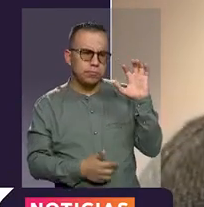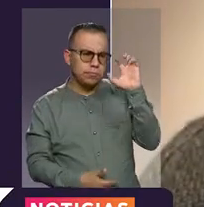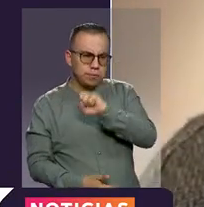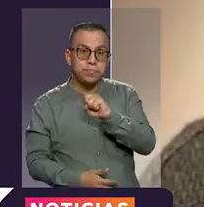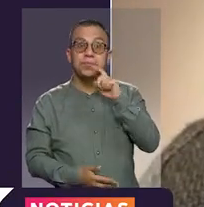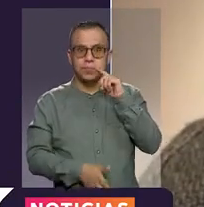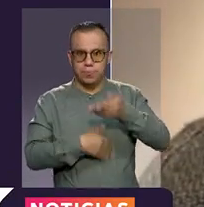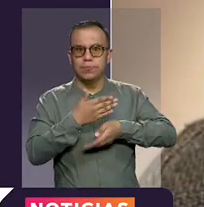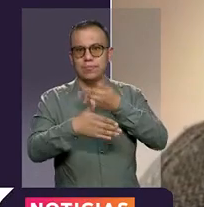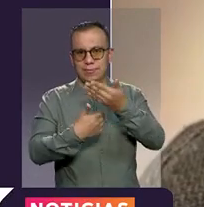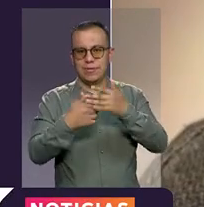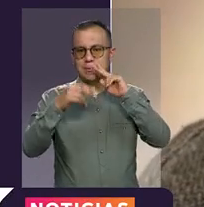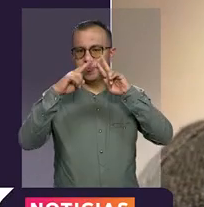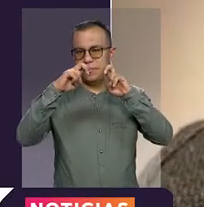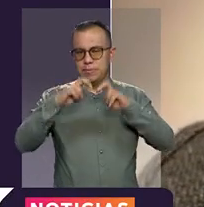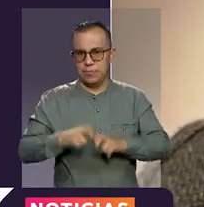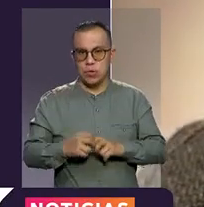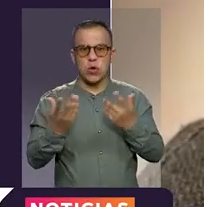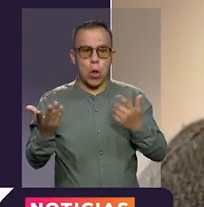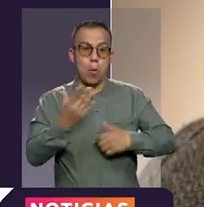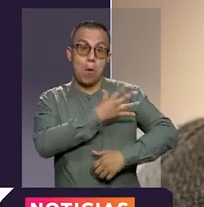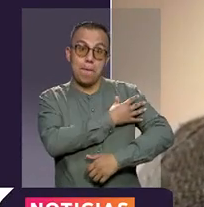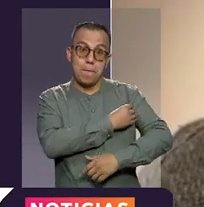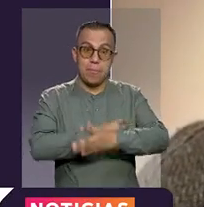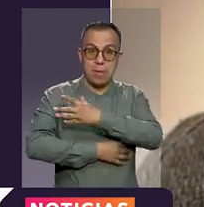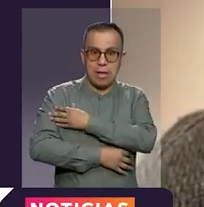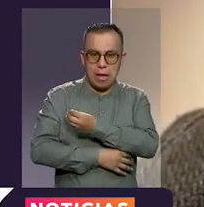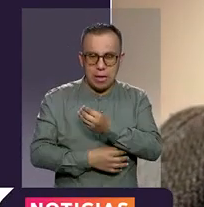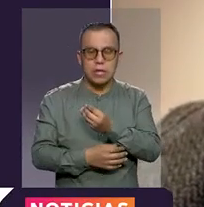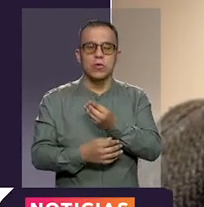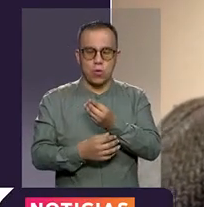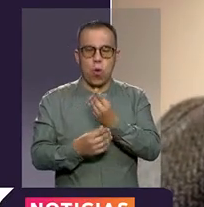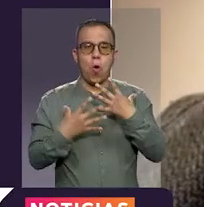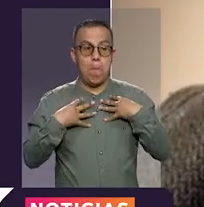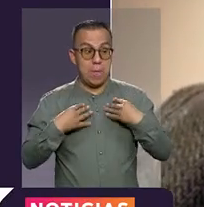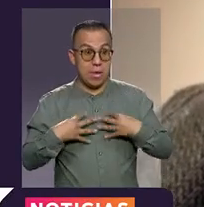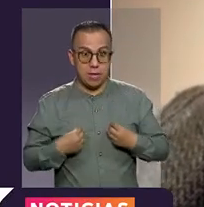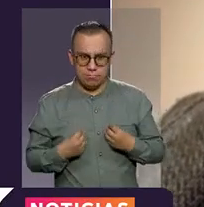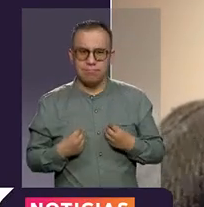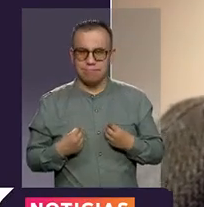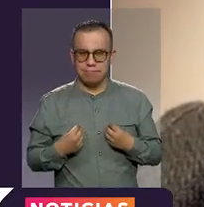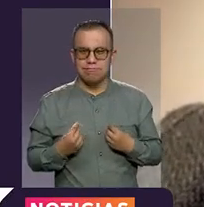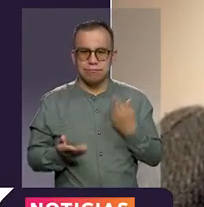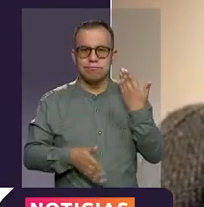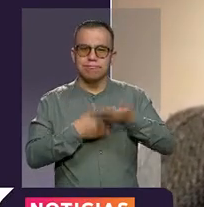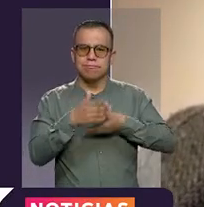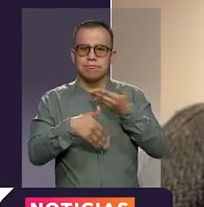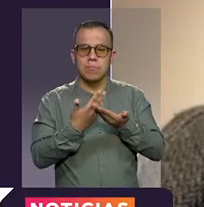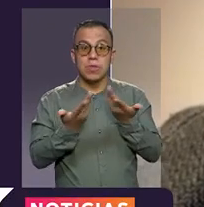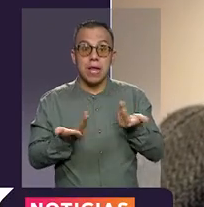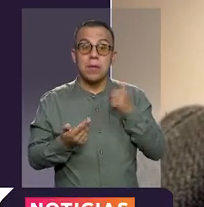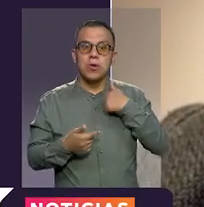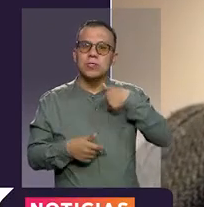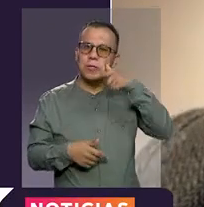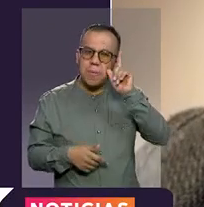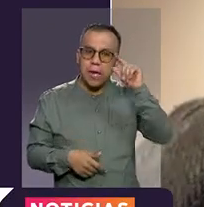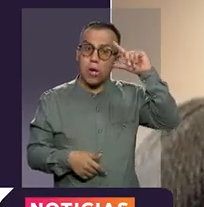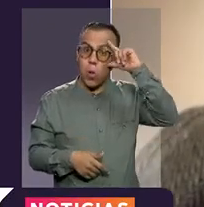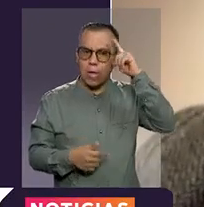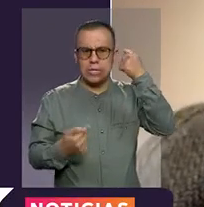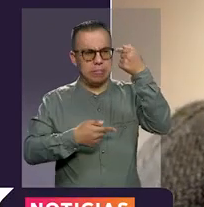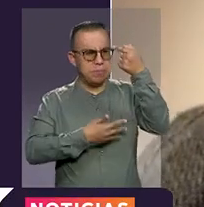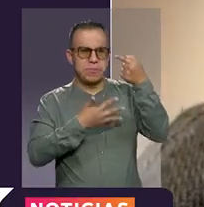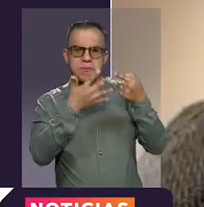en el desarrollo del vello púbico, el vello axilar, el desarrollo genital,